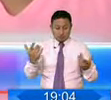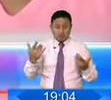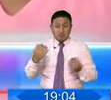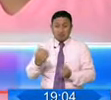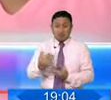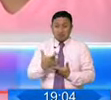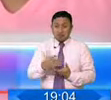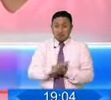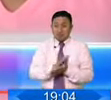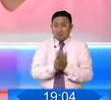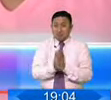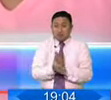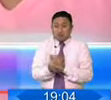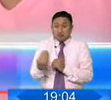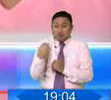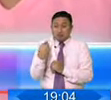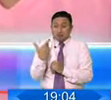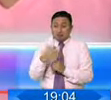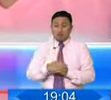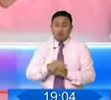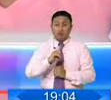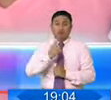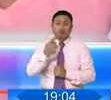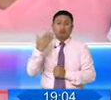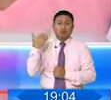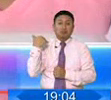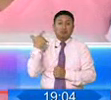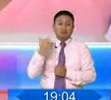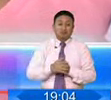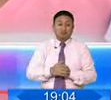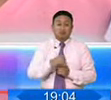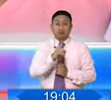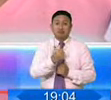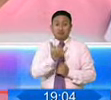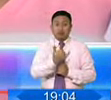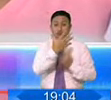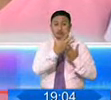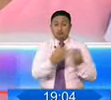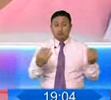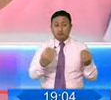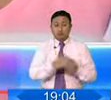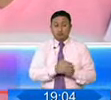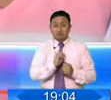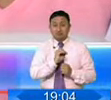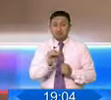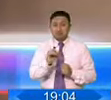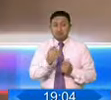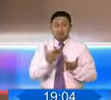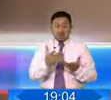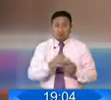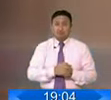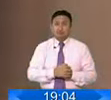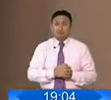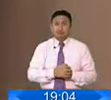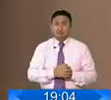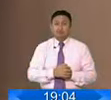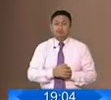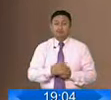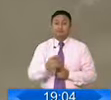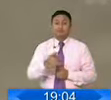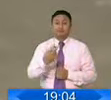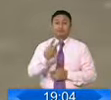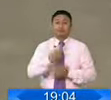no dicen nada, lo único que nos comunican es que él se encuentra desaparecido y que no hay ninguna novedad. 2 niños que esperan a su